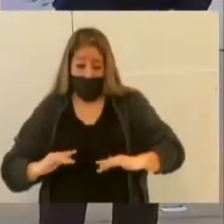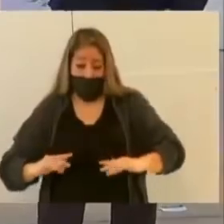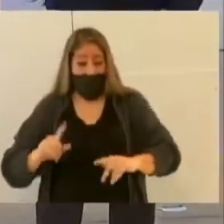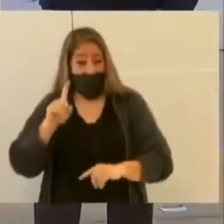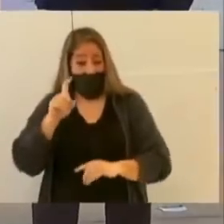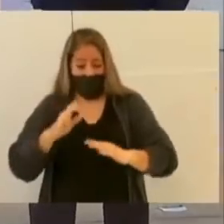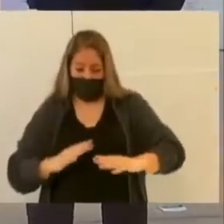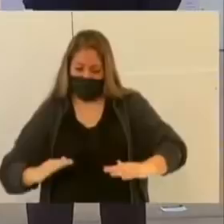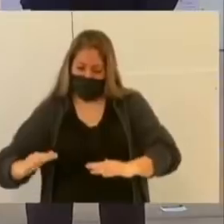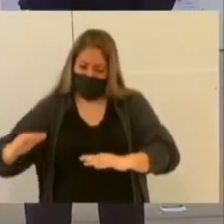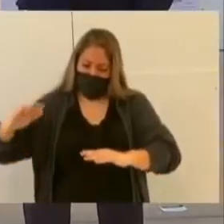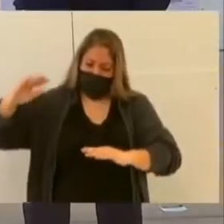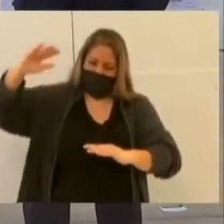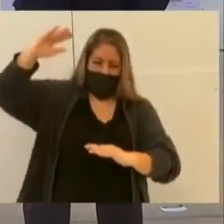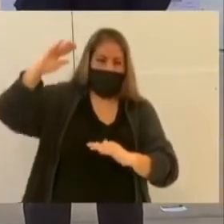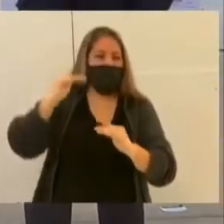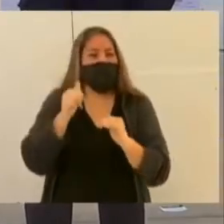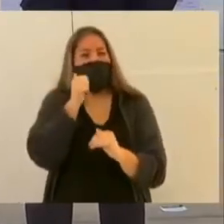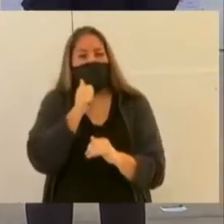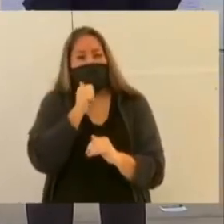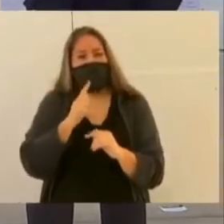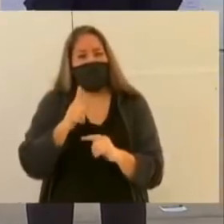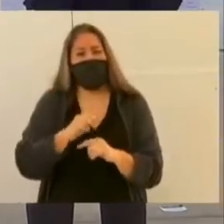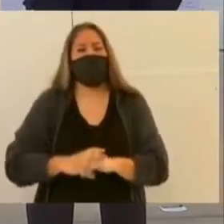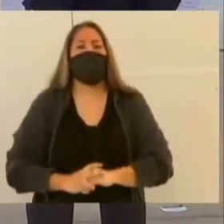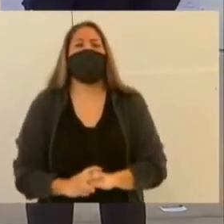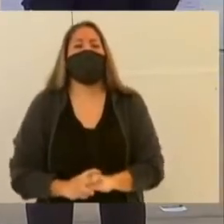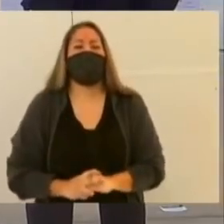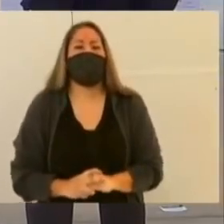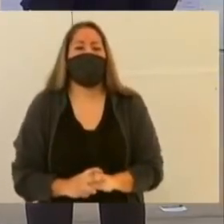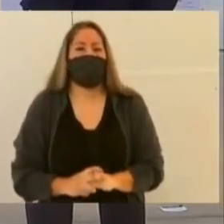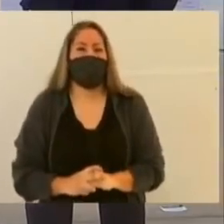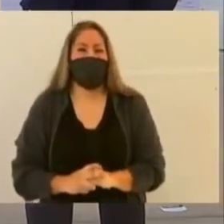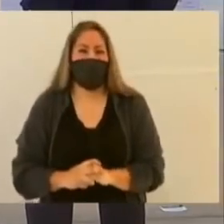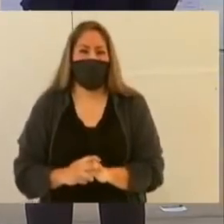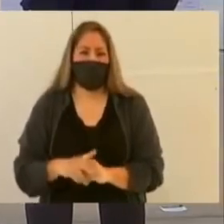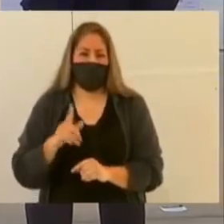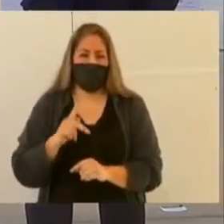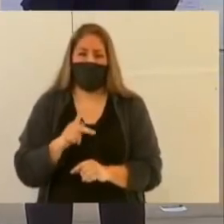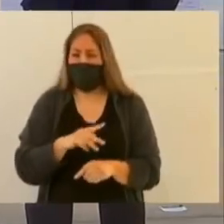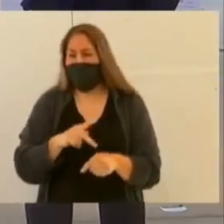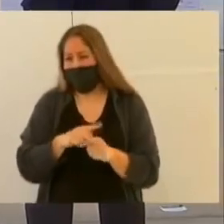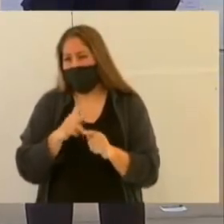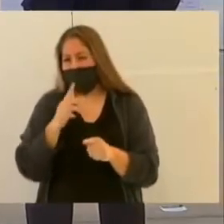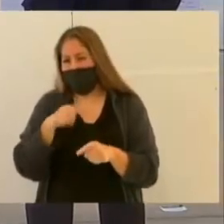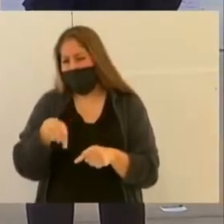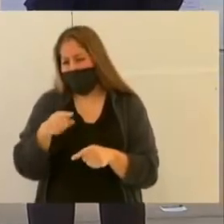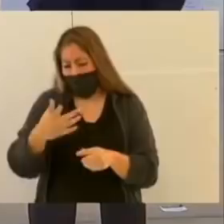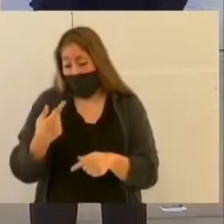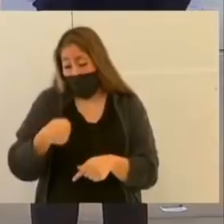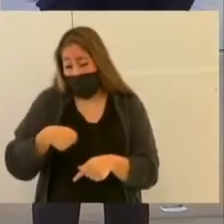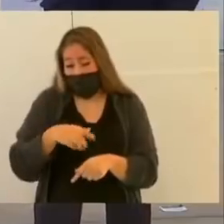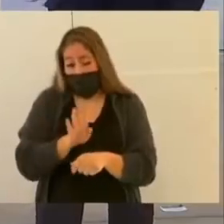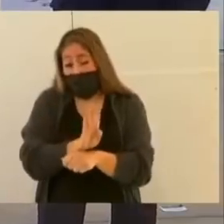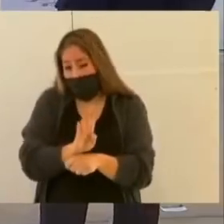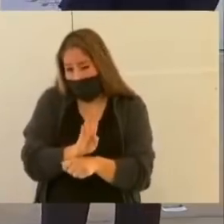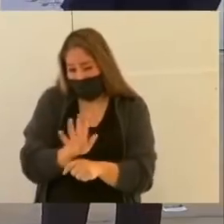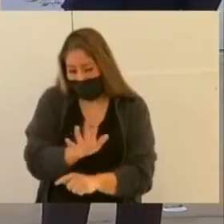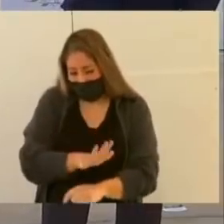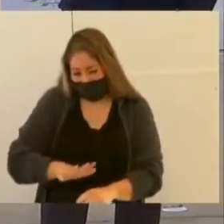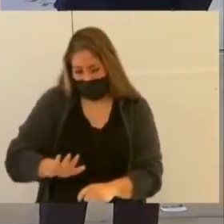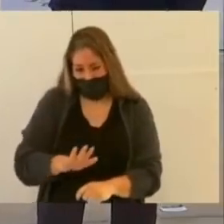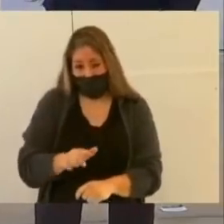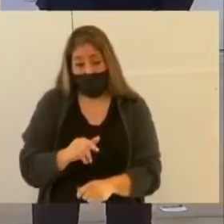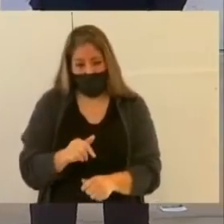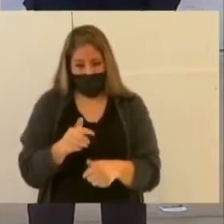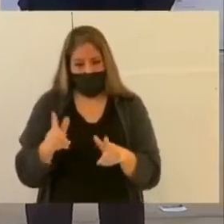en lugar de tener una afectación a esa parte de área natural protegida, va a haber un beneficio por la presencia de más